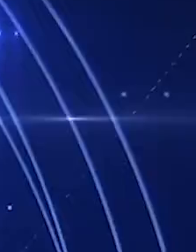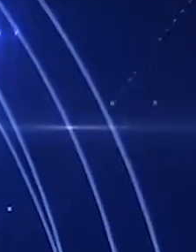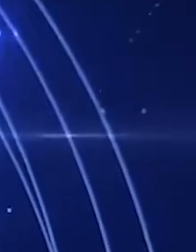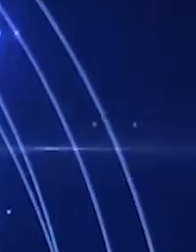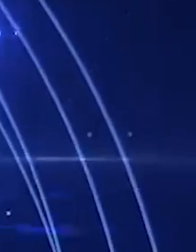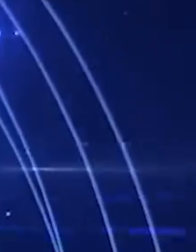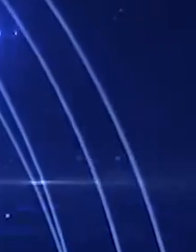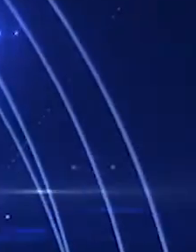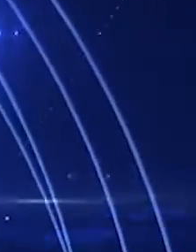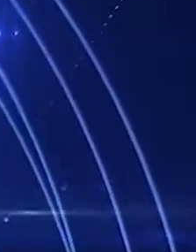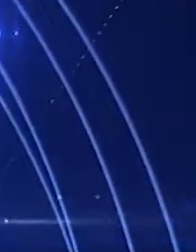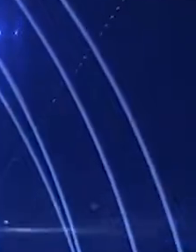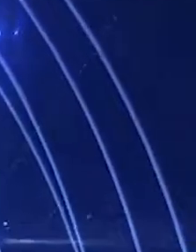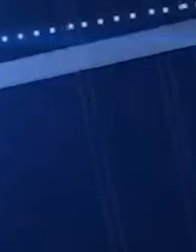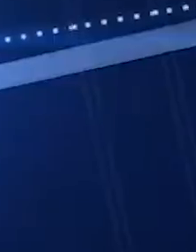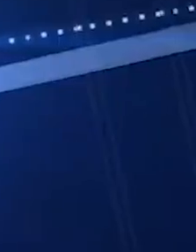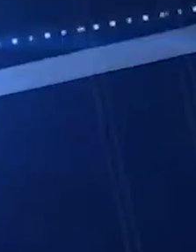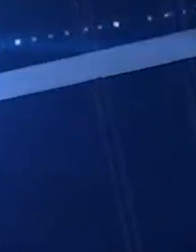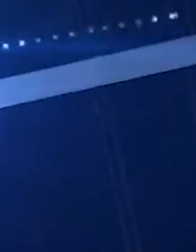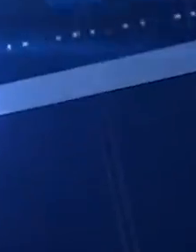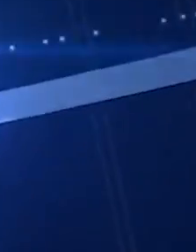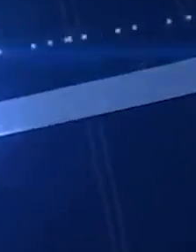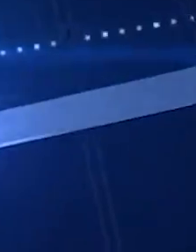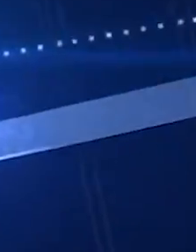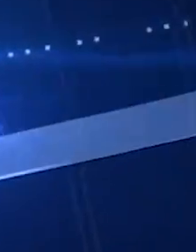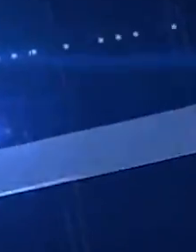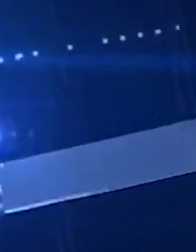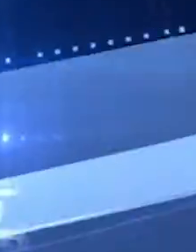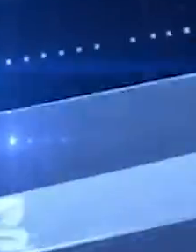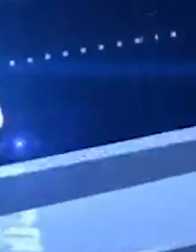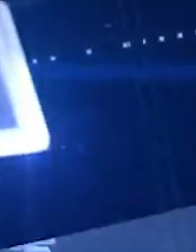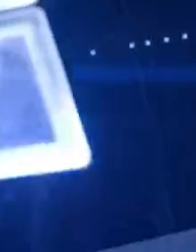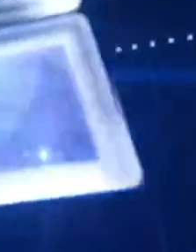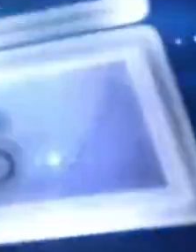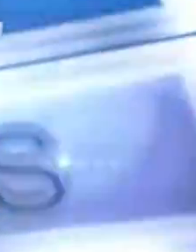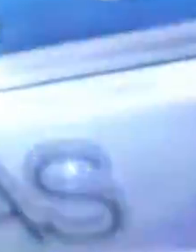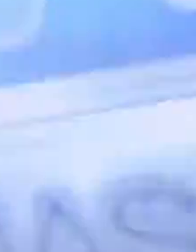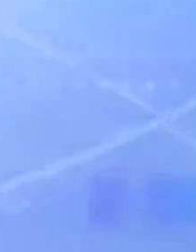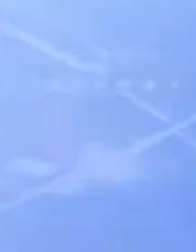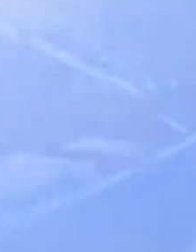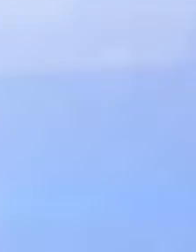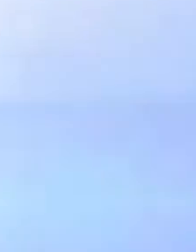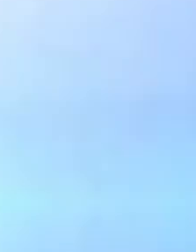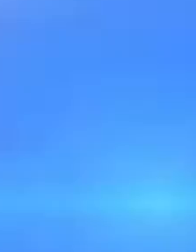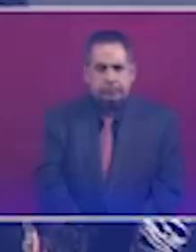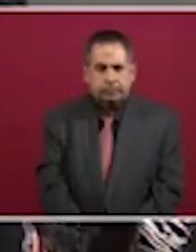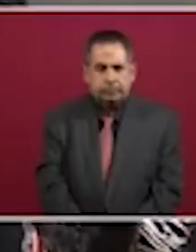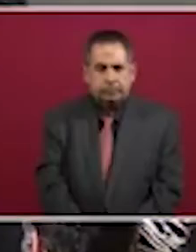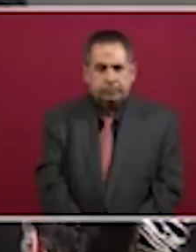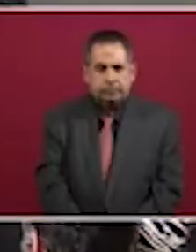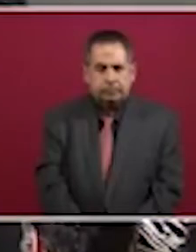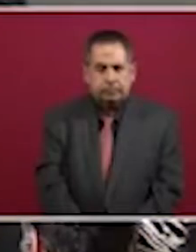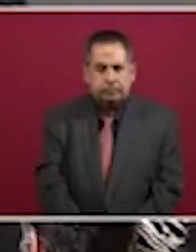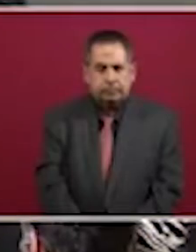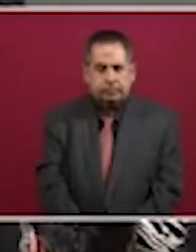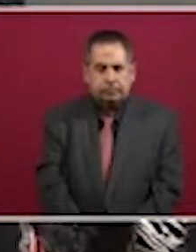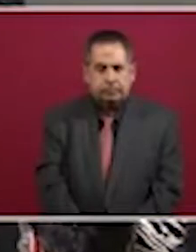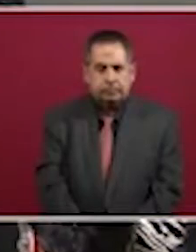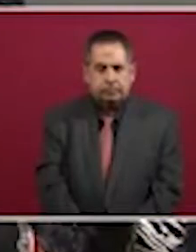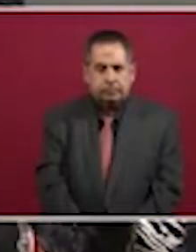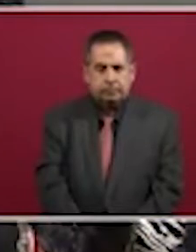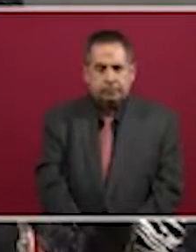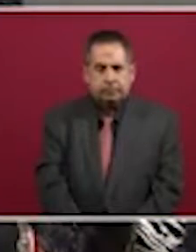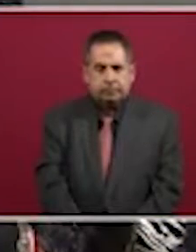sin exageraciones. Y vamos a comenzar con noticias relacionadas de la firma de este acuerdo de refinanciamiento